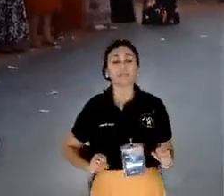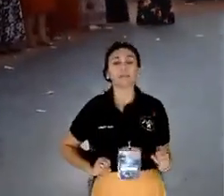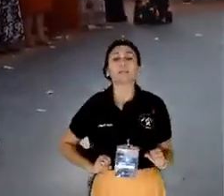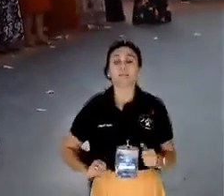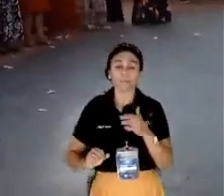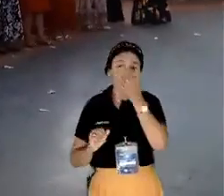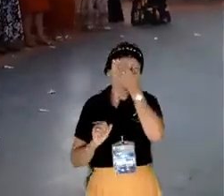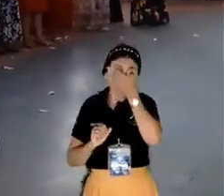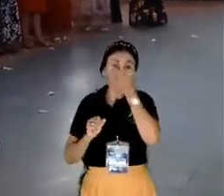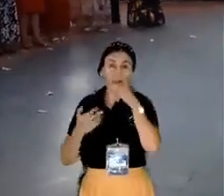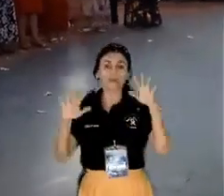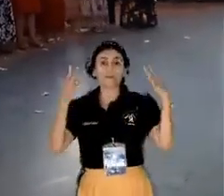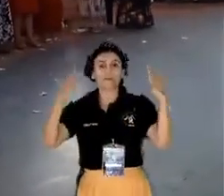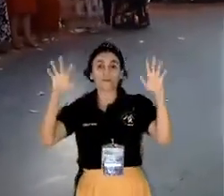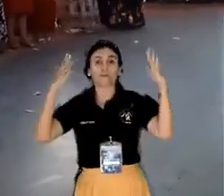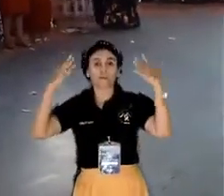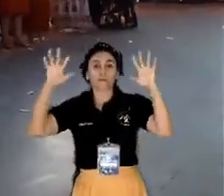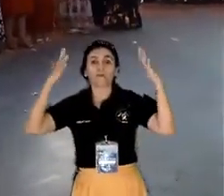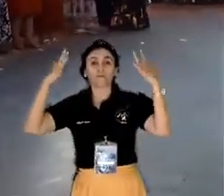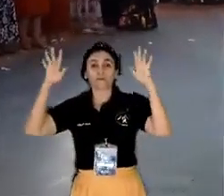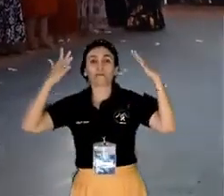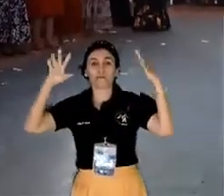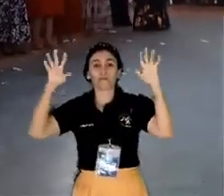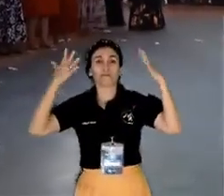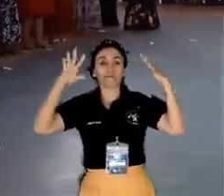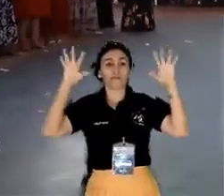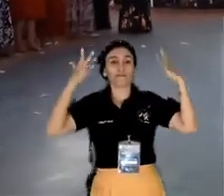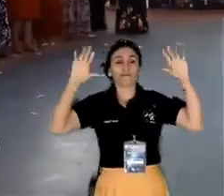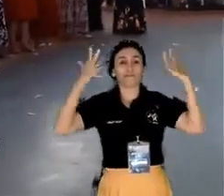Fuerte ese aplauso para el Rey de Reyes.